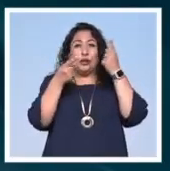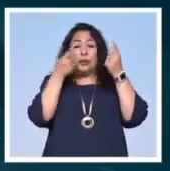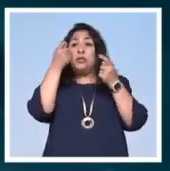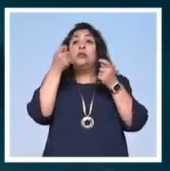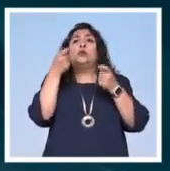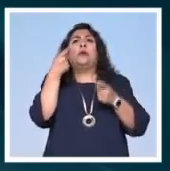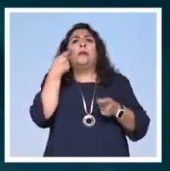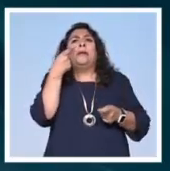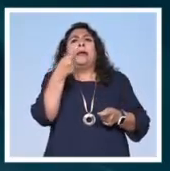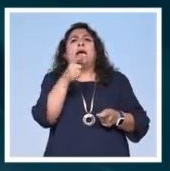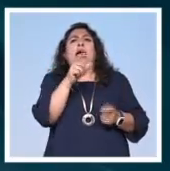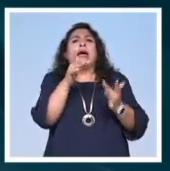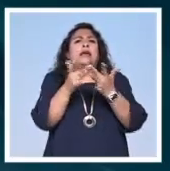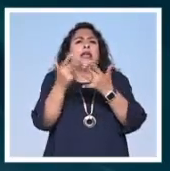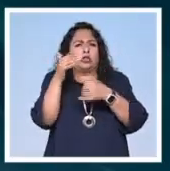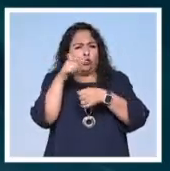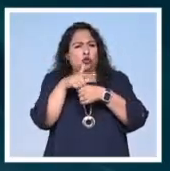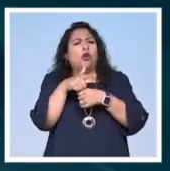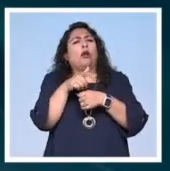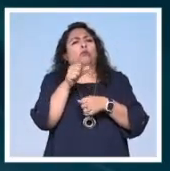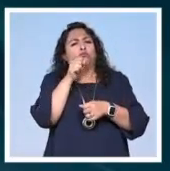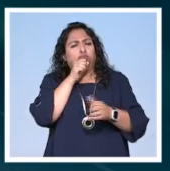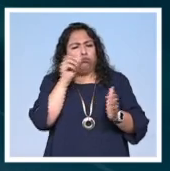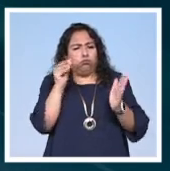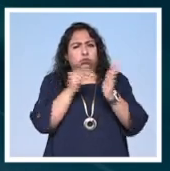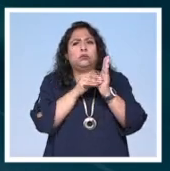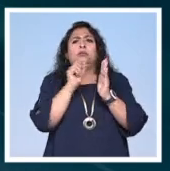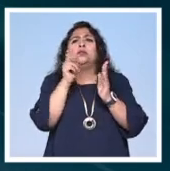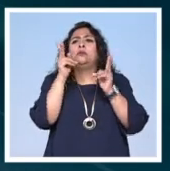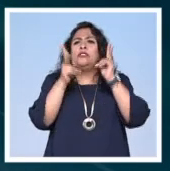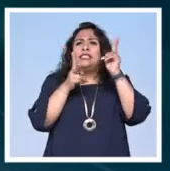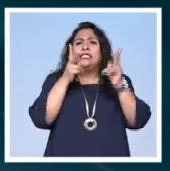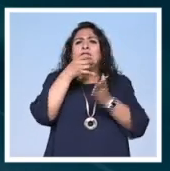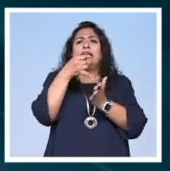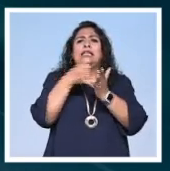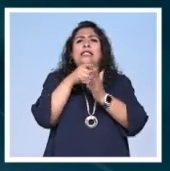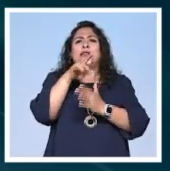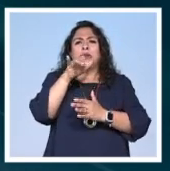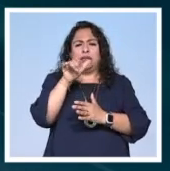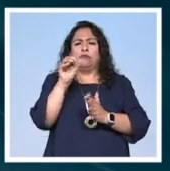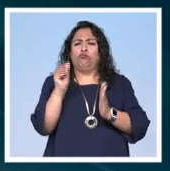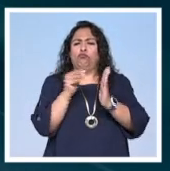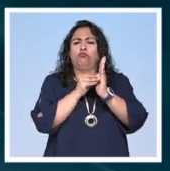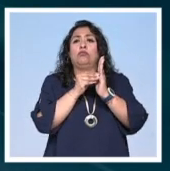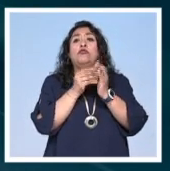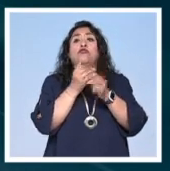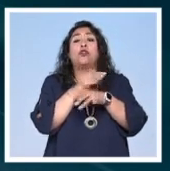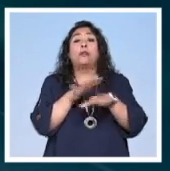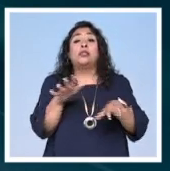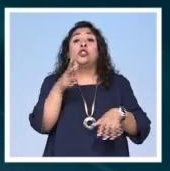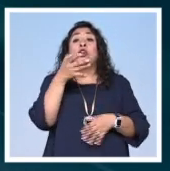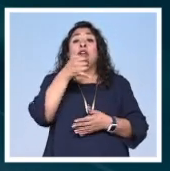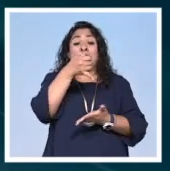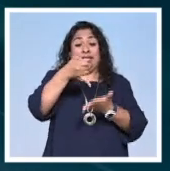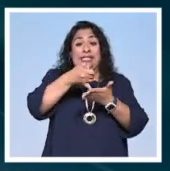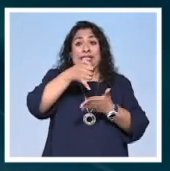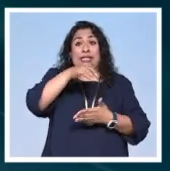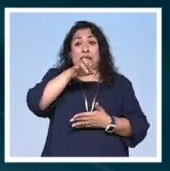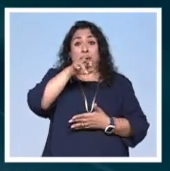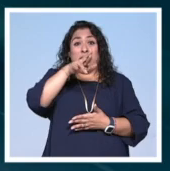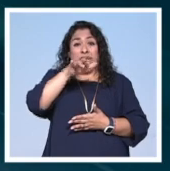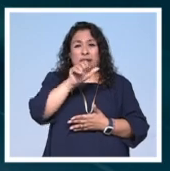se encuentra disponible en las redes sociales y en la página de visita Islas Marías y eslas Marías es el